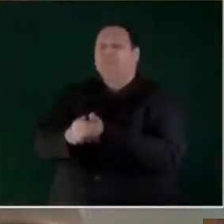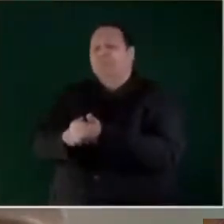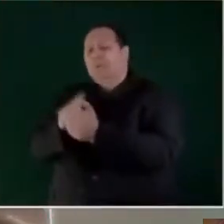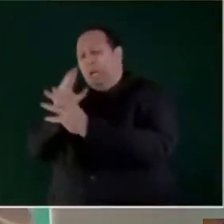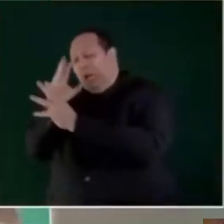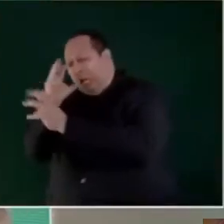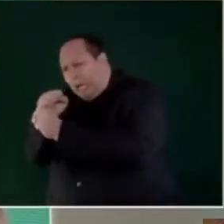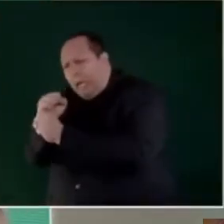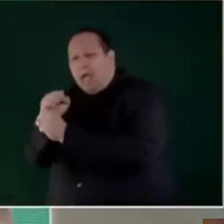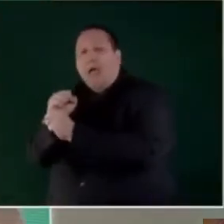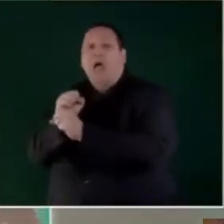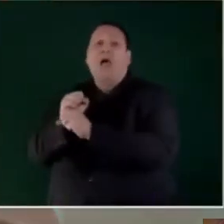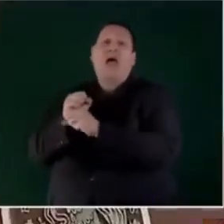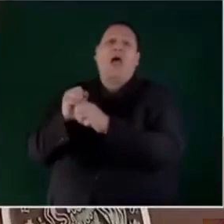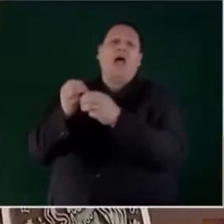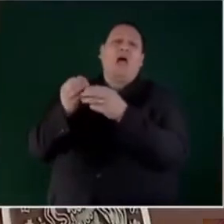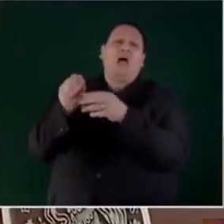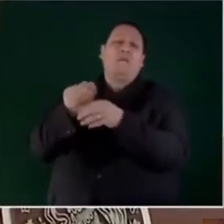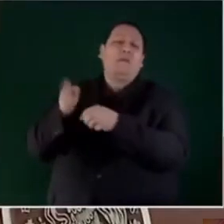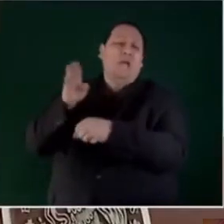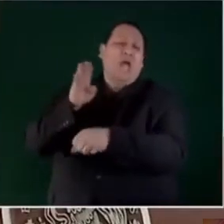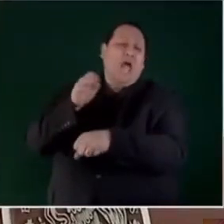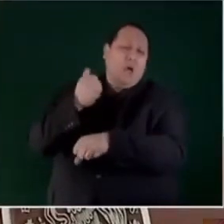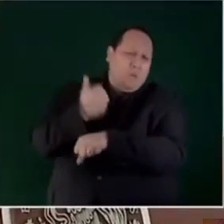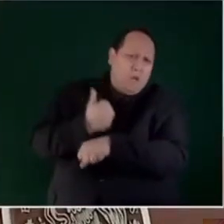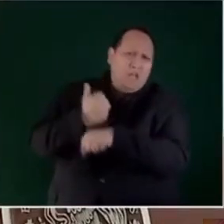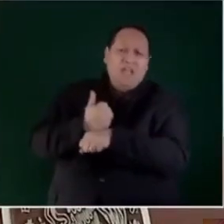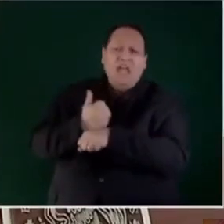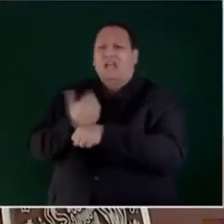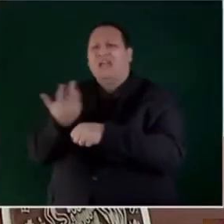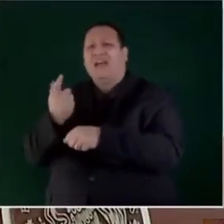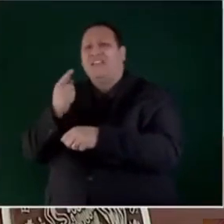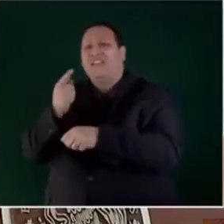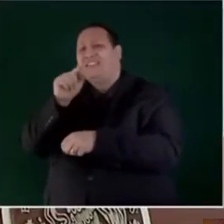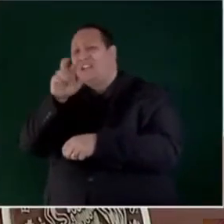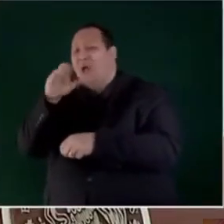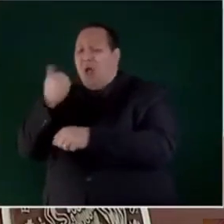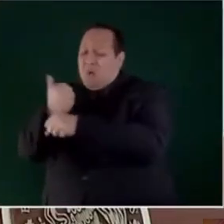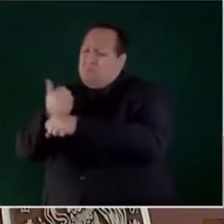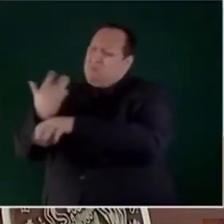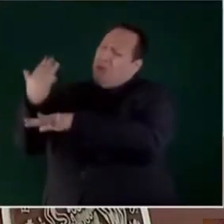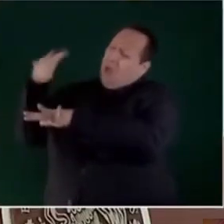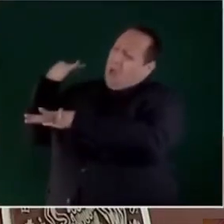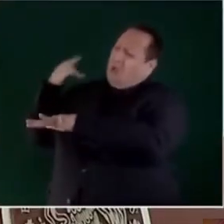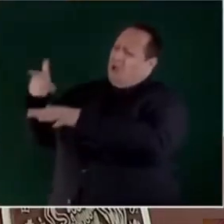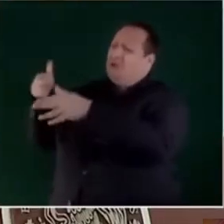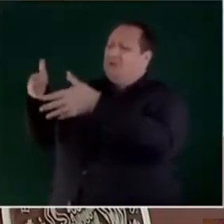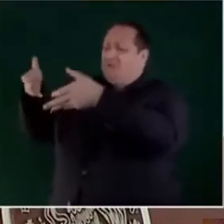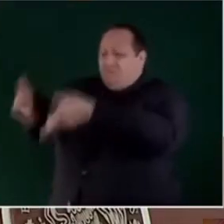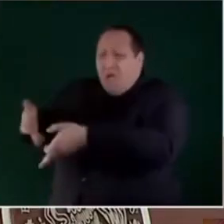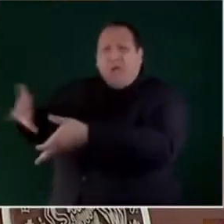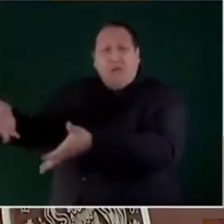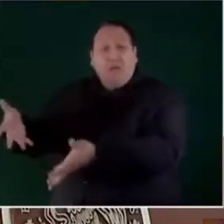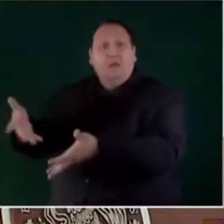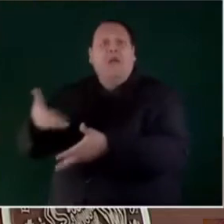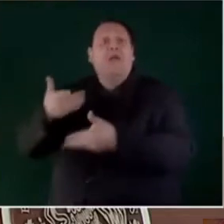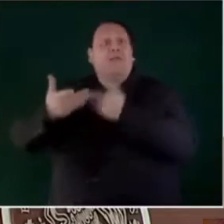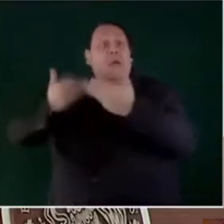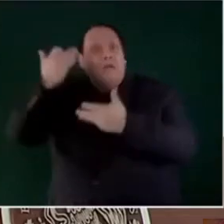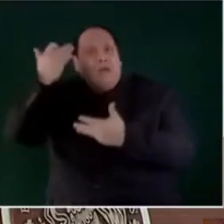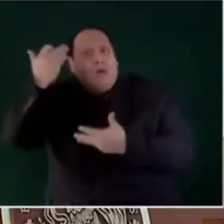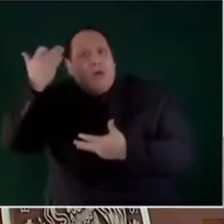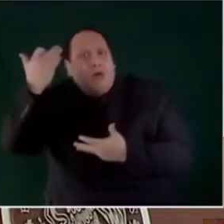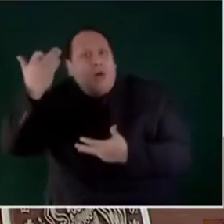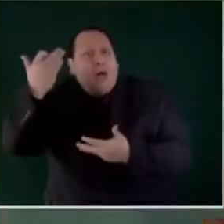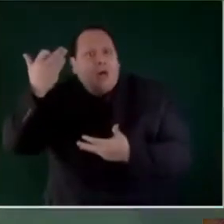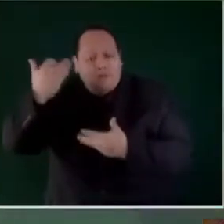sus tatarabuelos, bisabuelos, sus abuelos. Tuvo que pasar un tiempo para que empezaran